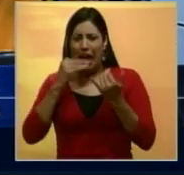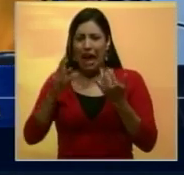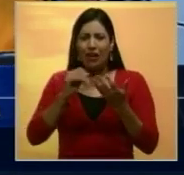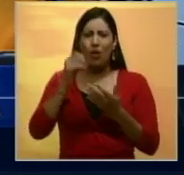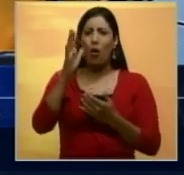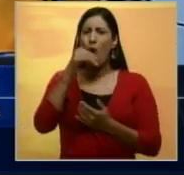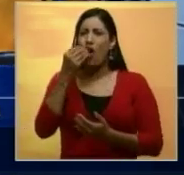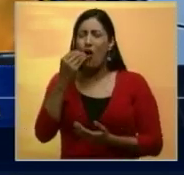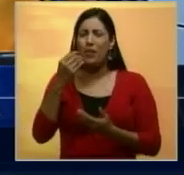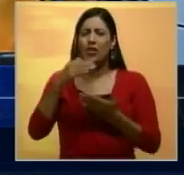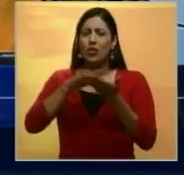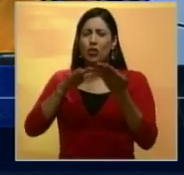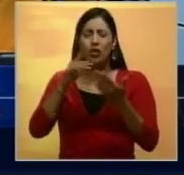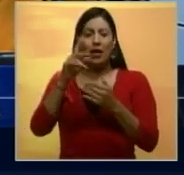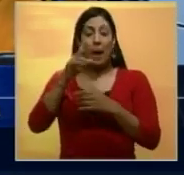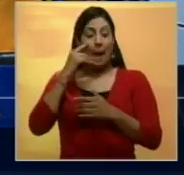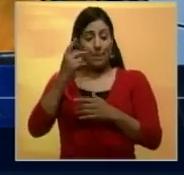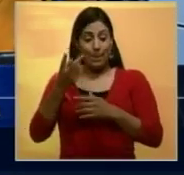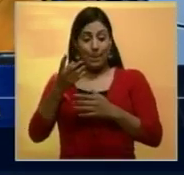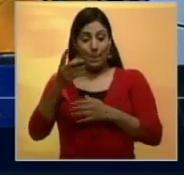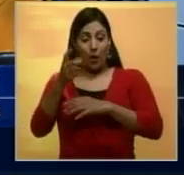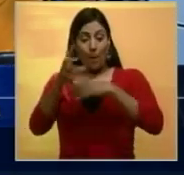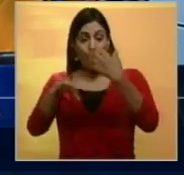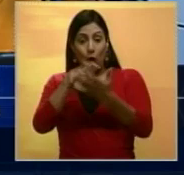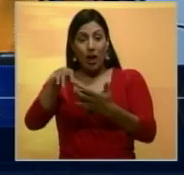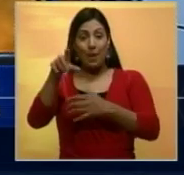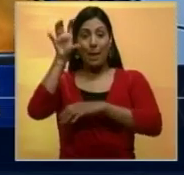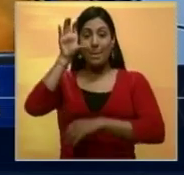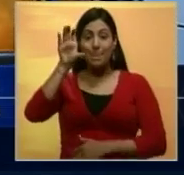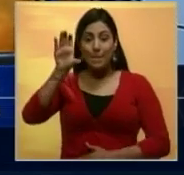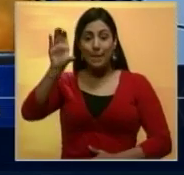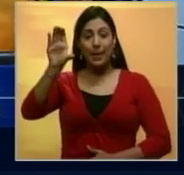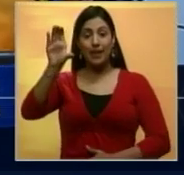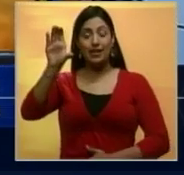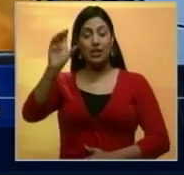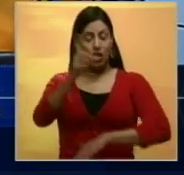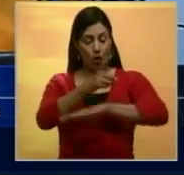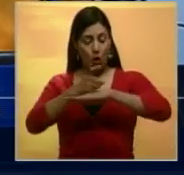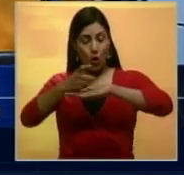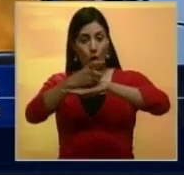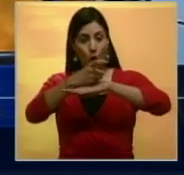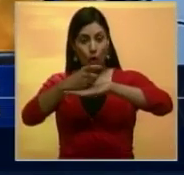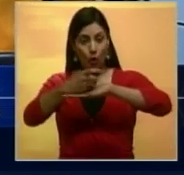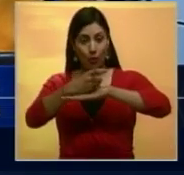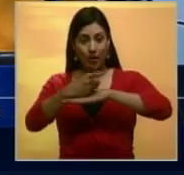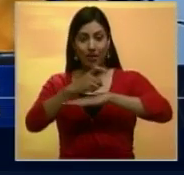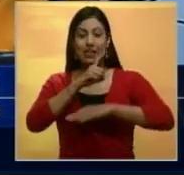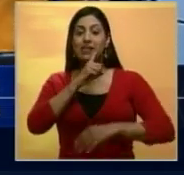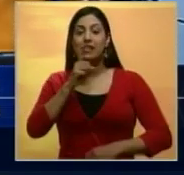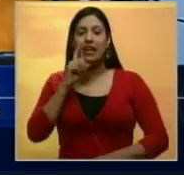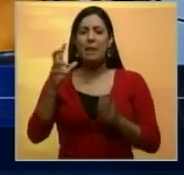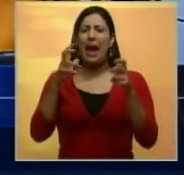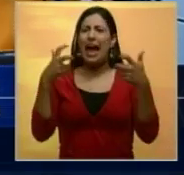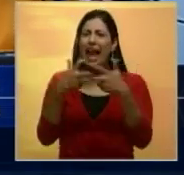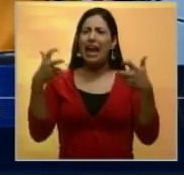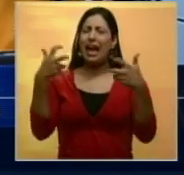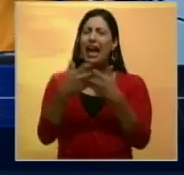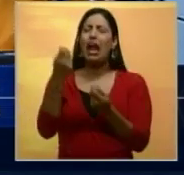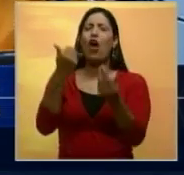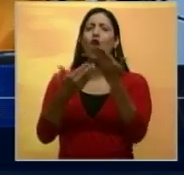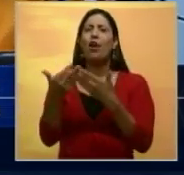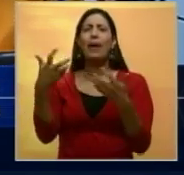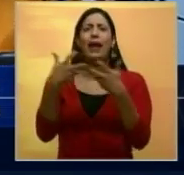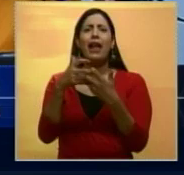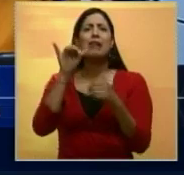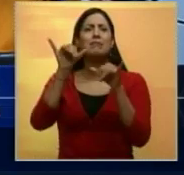de la escasez. Cada problema que hay en el país, el gobierno lo que habla es de guerra, guerra